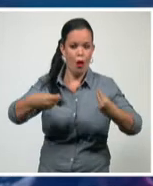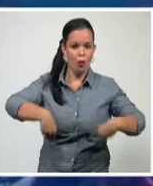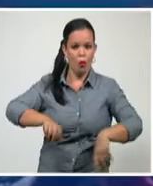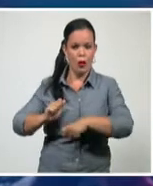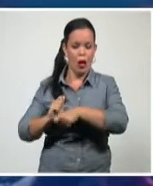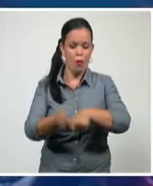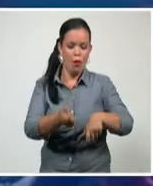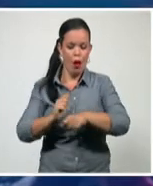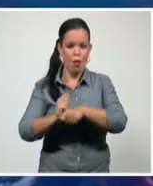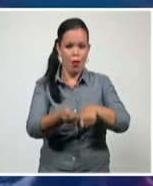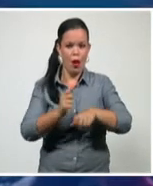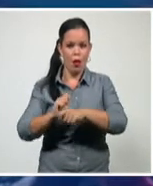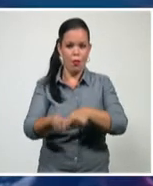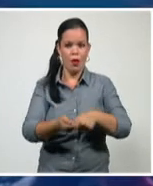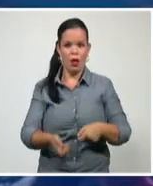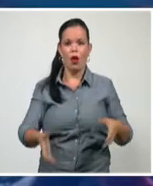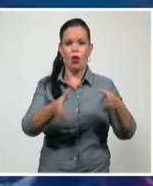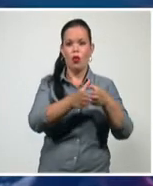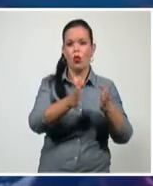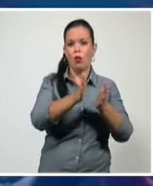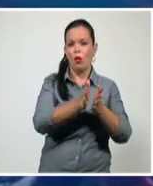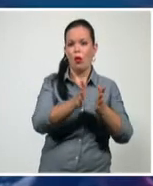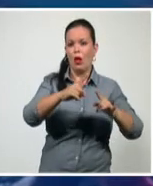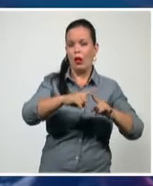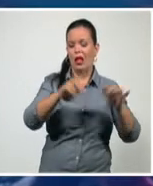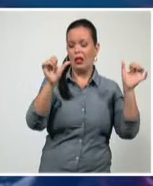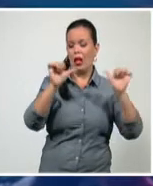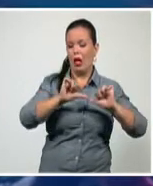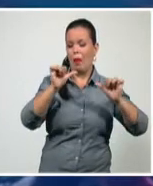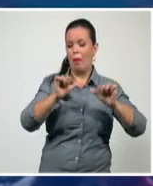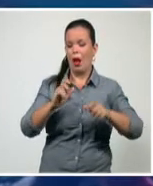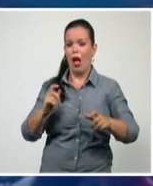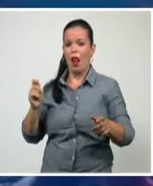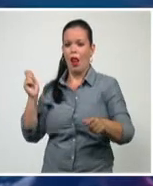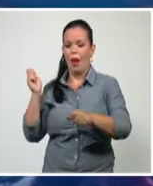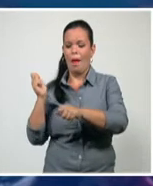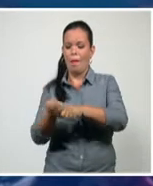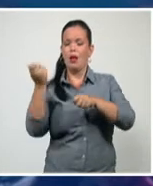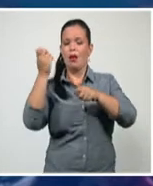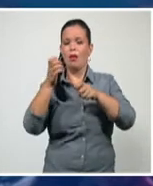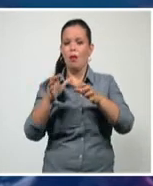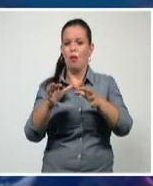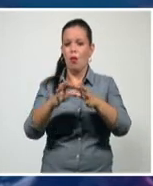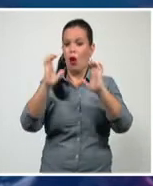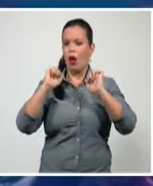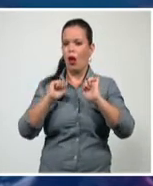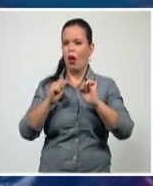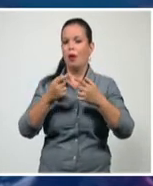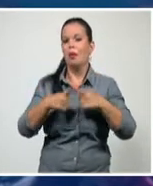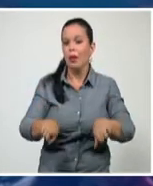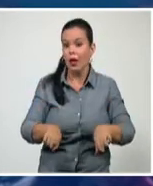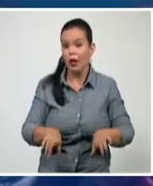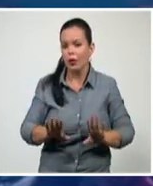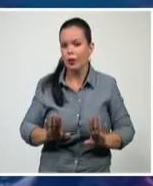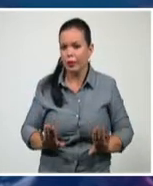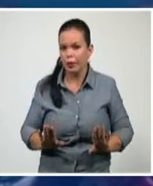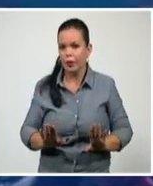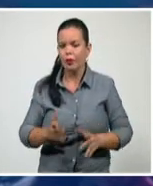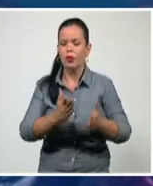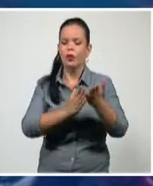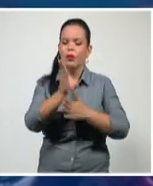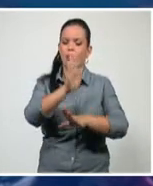un desastre en los toques de bola, pero esta vez sí le produjeron sus hombres de la médula del line-up, sobre todo Yadier Mujica, de